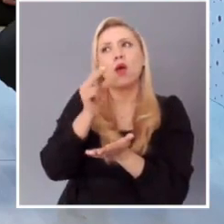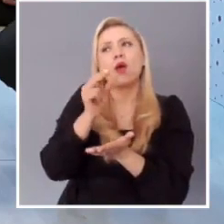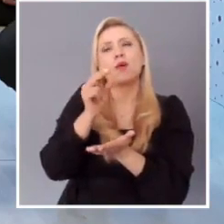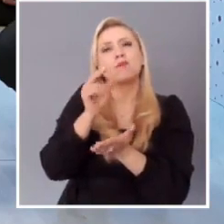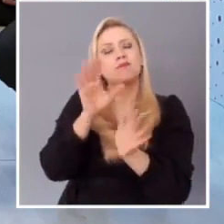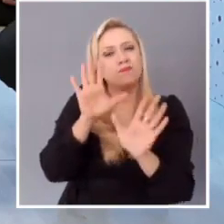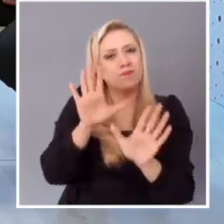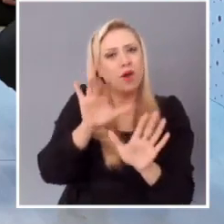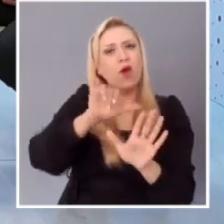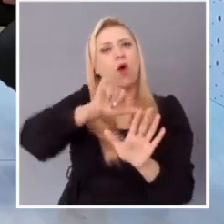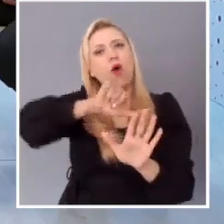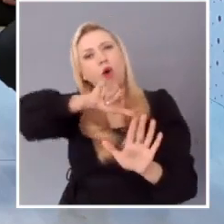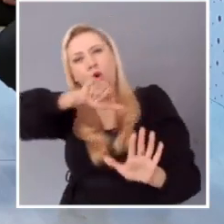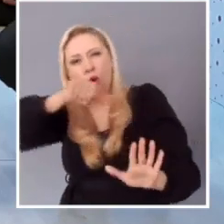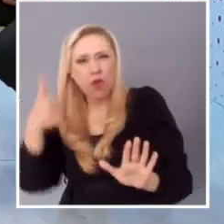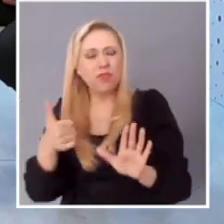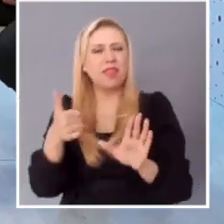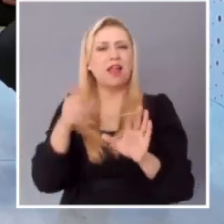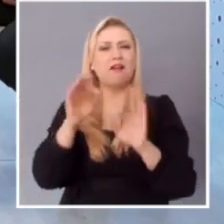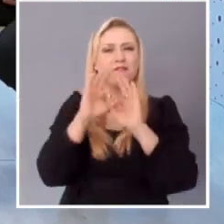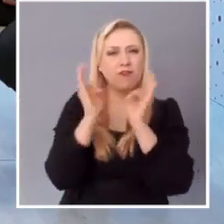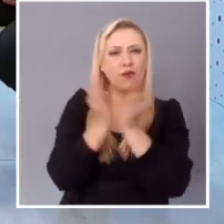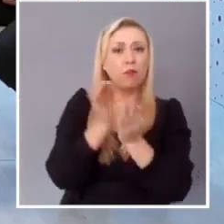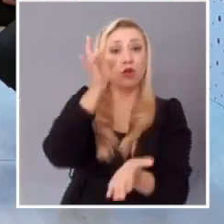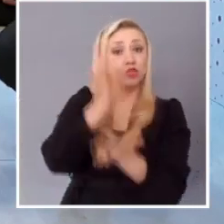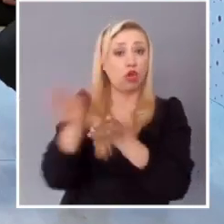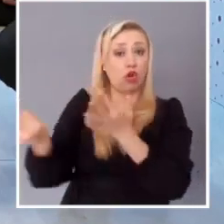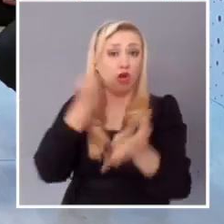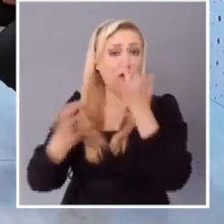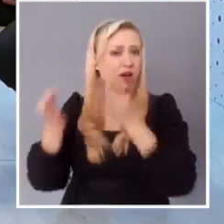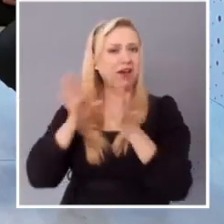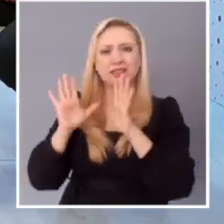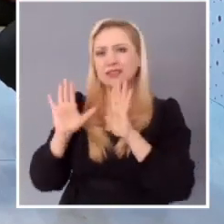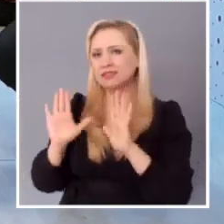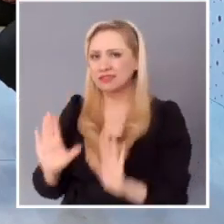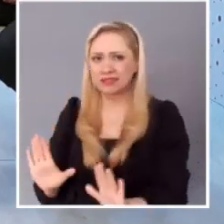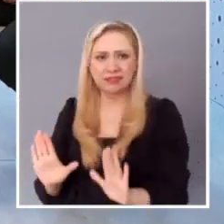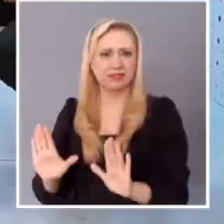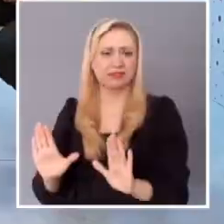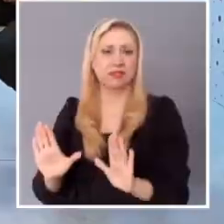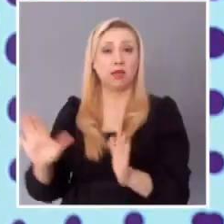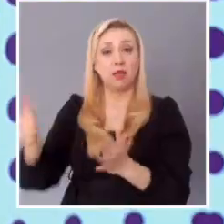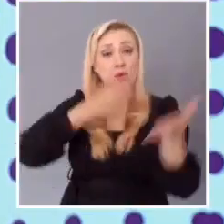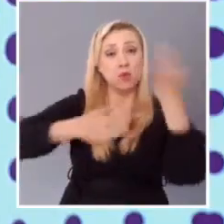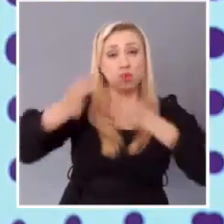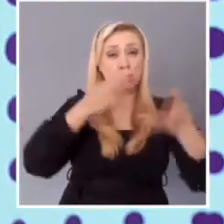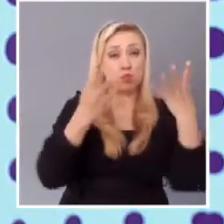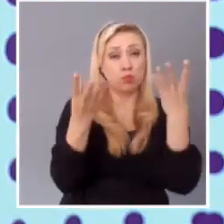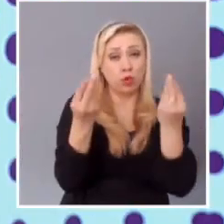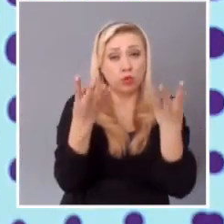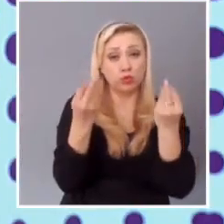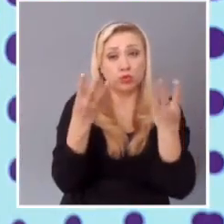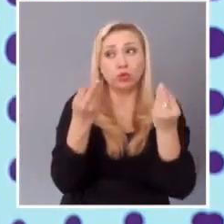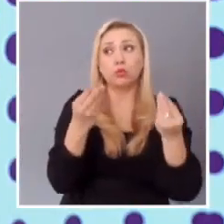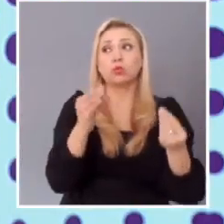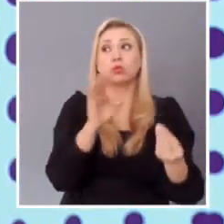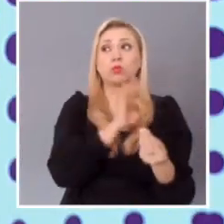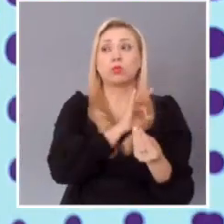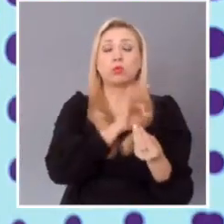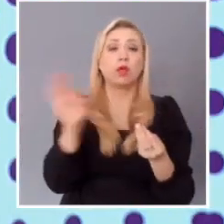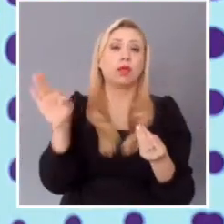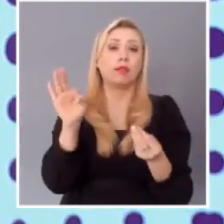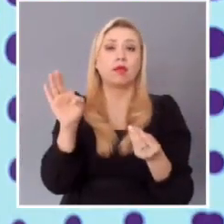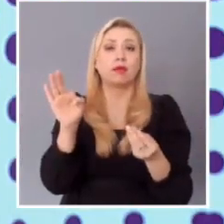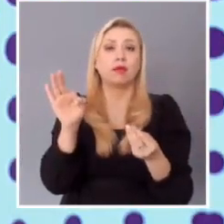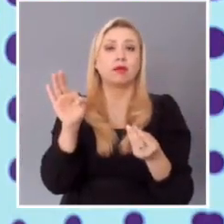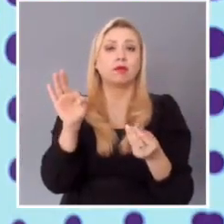condiciones de este tipo. Entonces, el hecho de que haya una sobremedicalización significa justamente que nos centramos en eso, ¿no? O sea, que